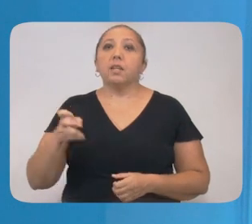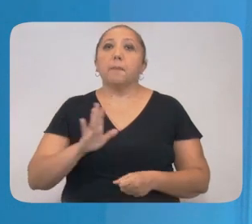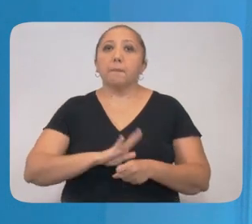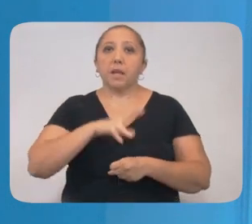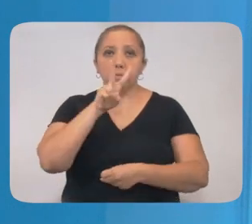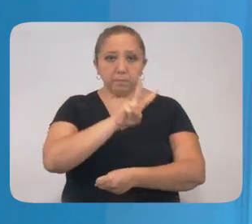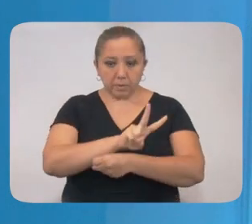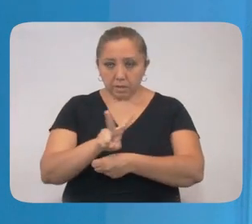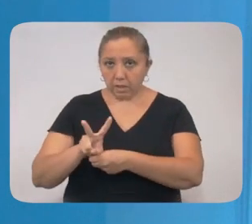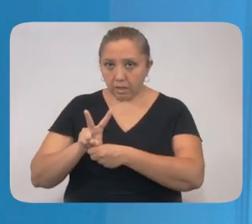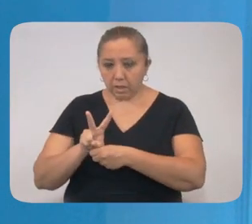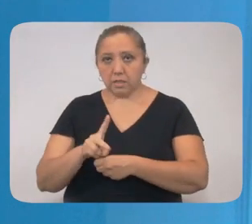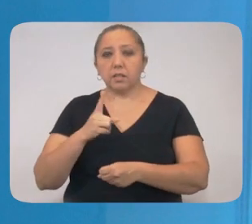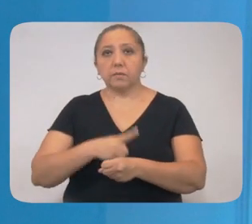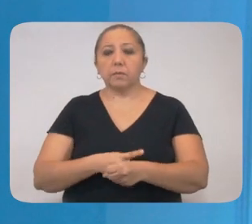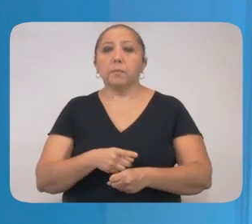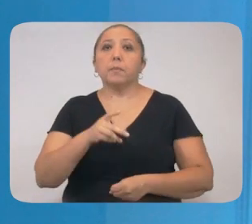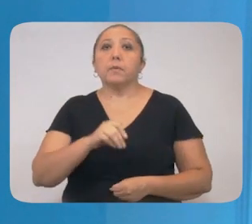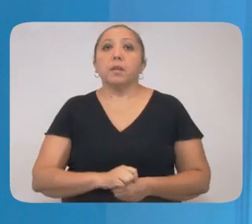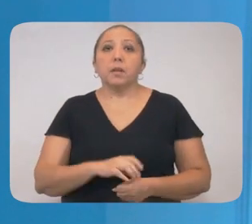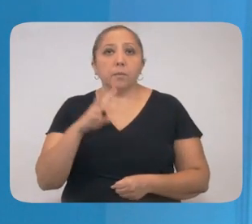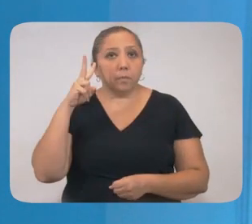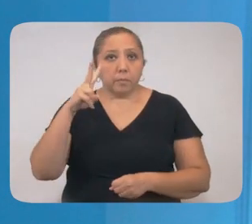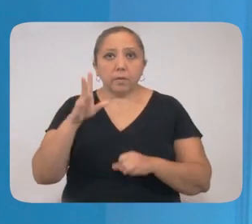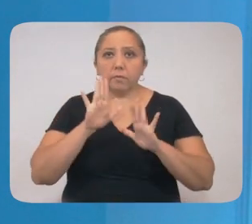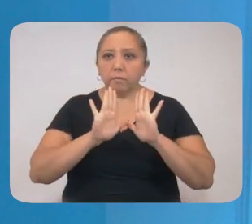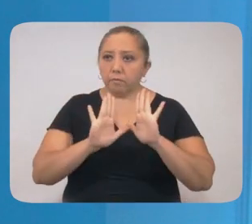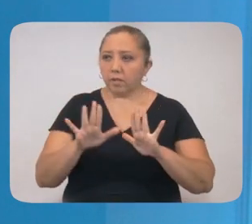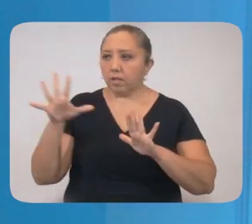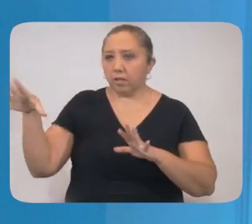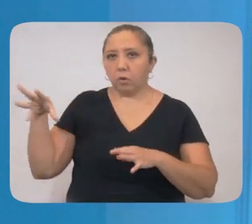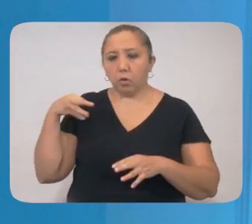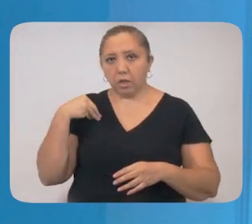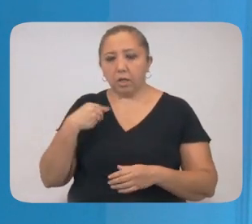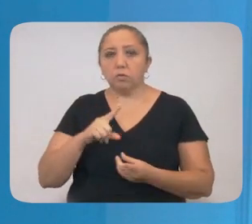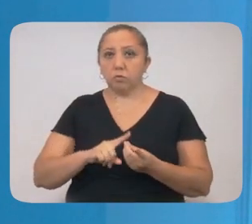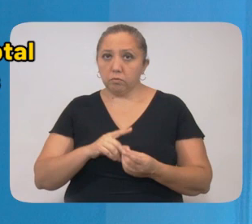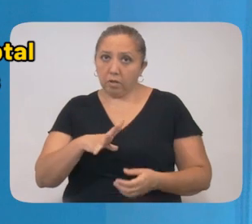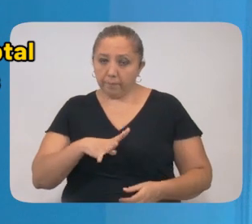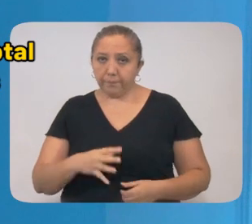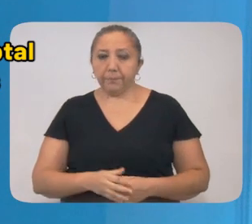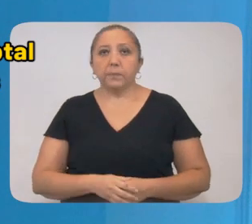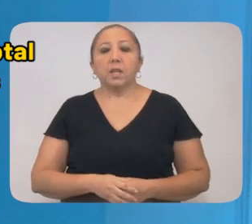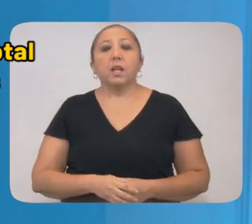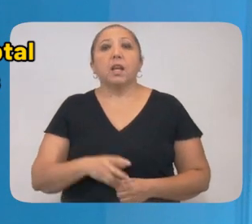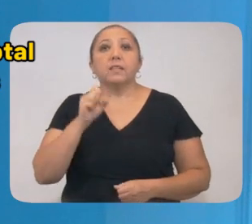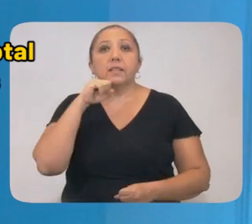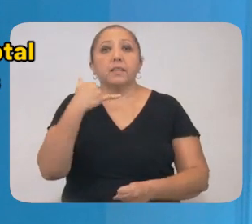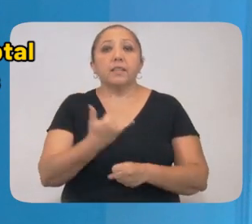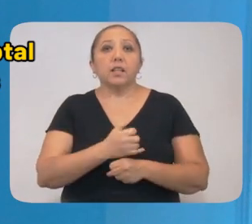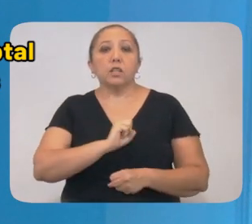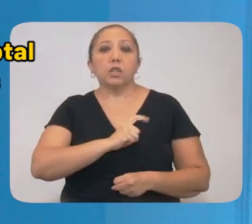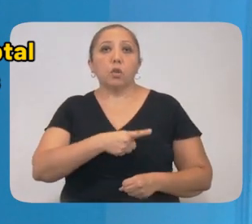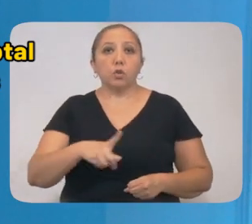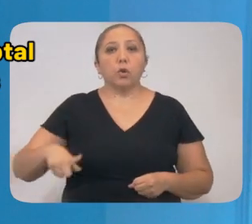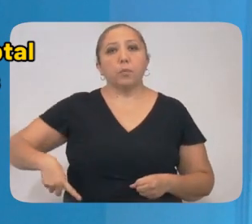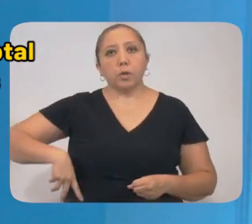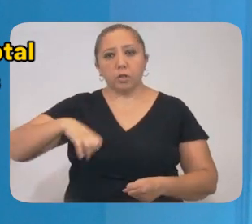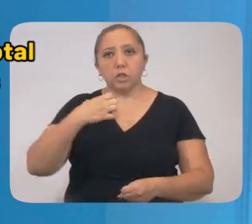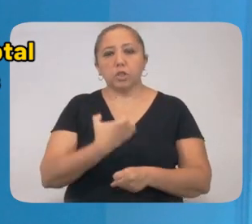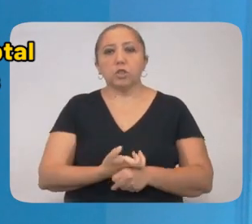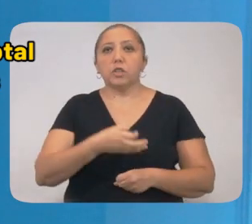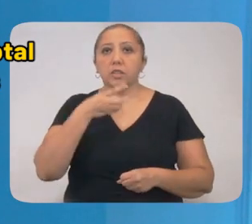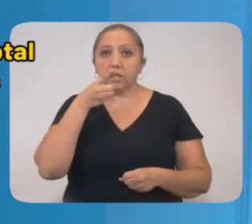mayor vigilancia epidemiológica permitirá cortar oportunamente cadenas de contagio. La Secretaría de Salud del Gobierno del